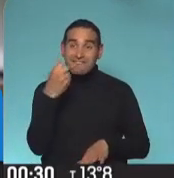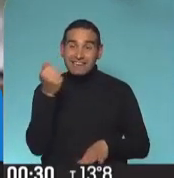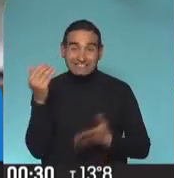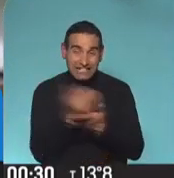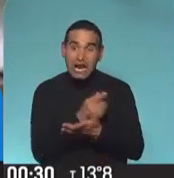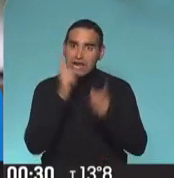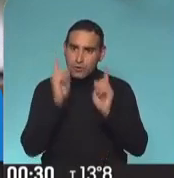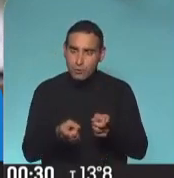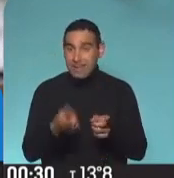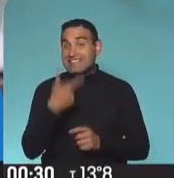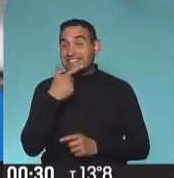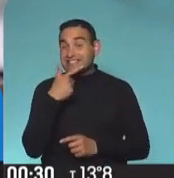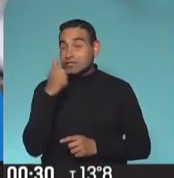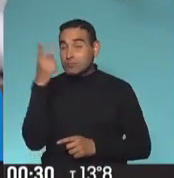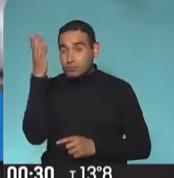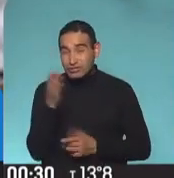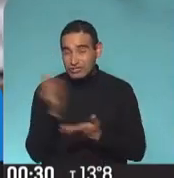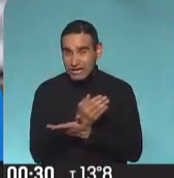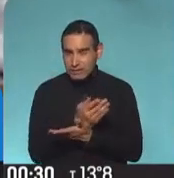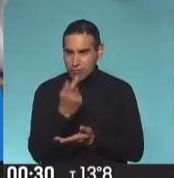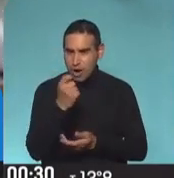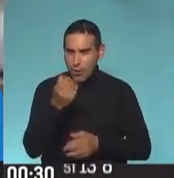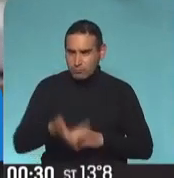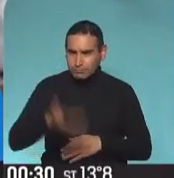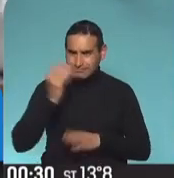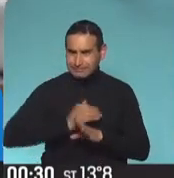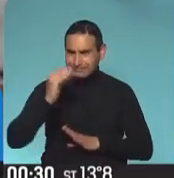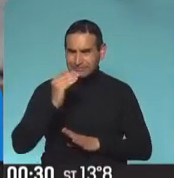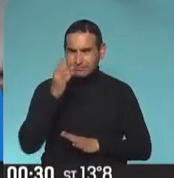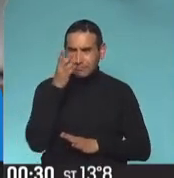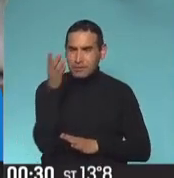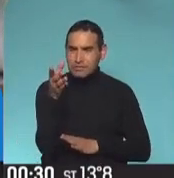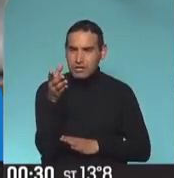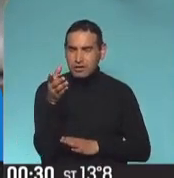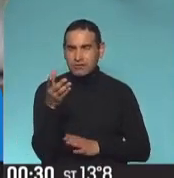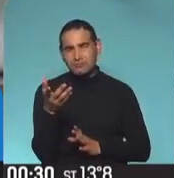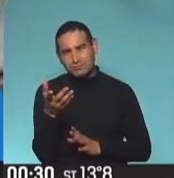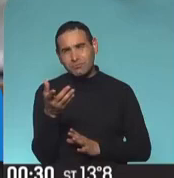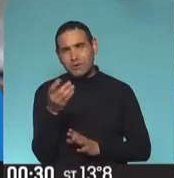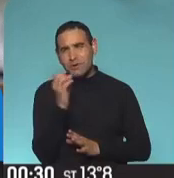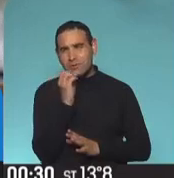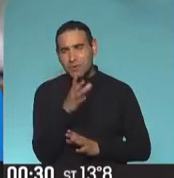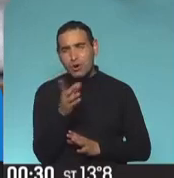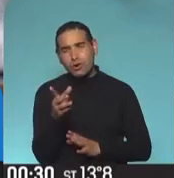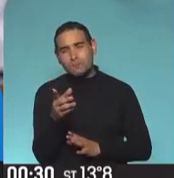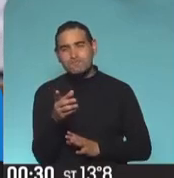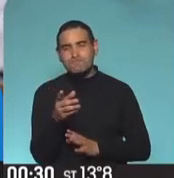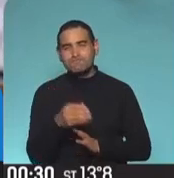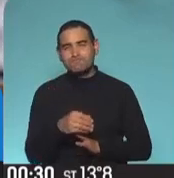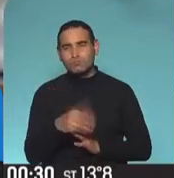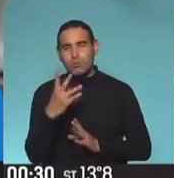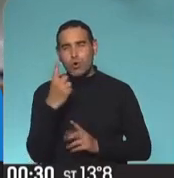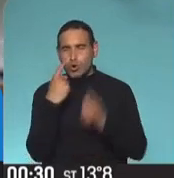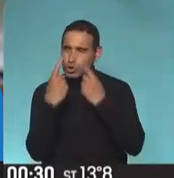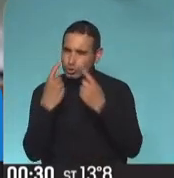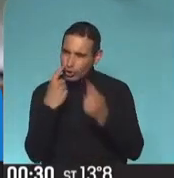han quitado un 17%. Por lo tanto, el aumento es extraordinario. ¿No tendría que haber ahí también un